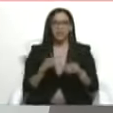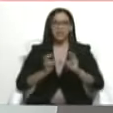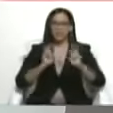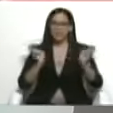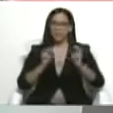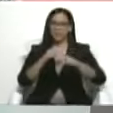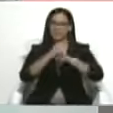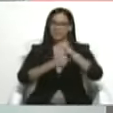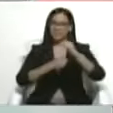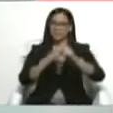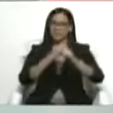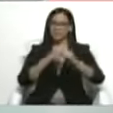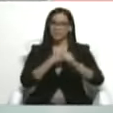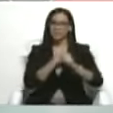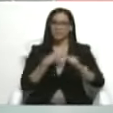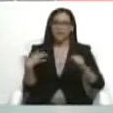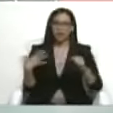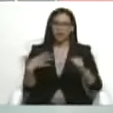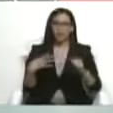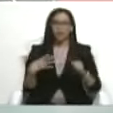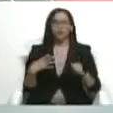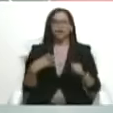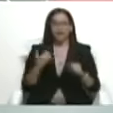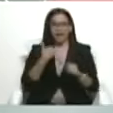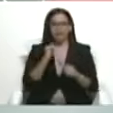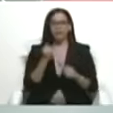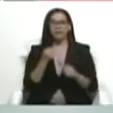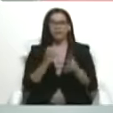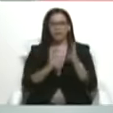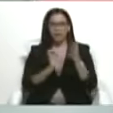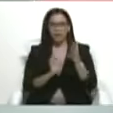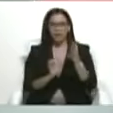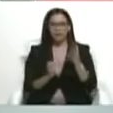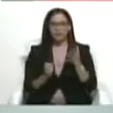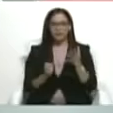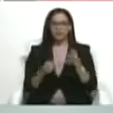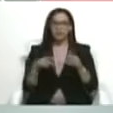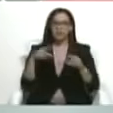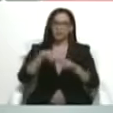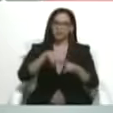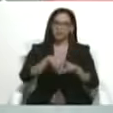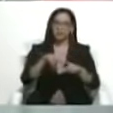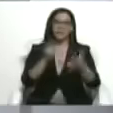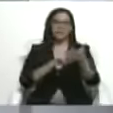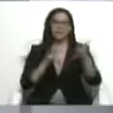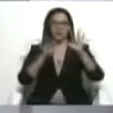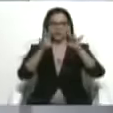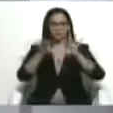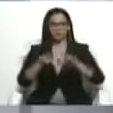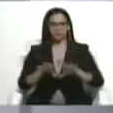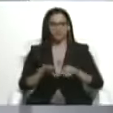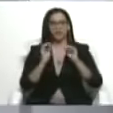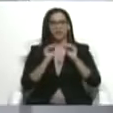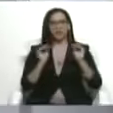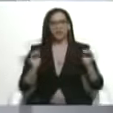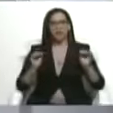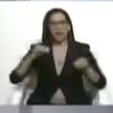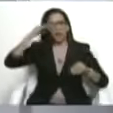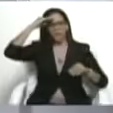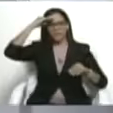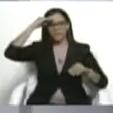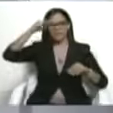Blanco aparecen mencionados varios de estos factores extremistas, para leer un comunicado, hacer un llamado a la Fuerza